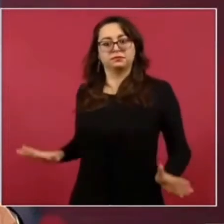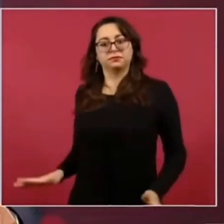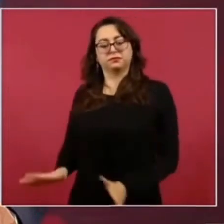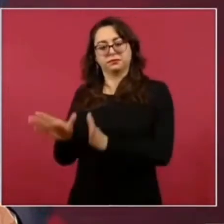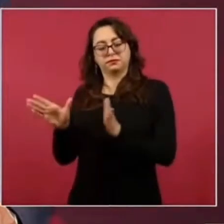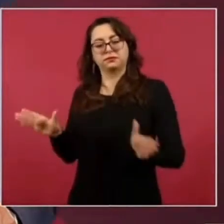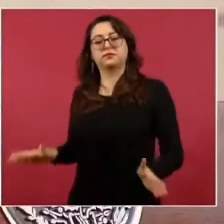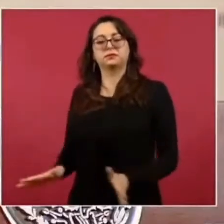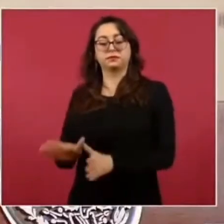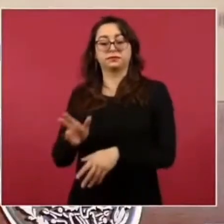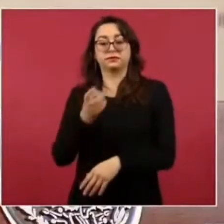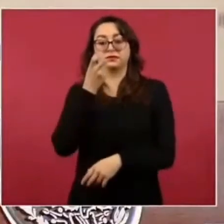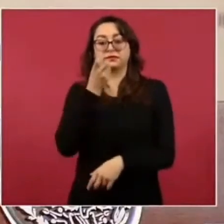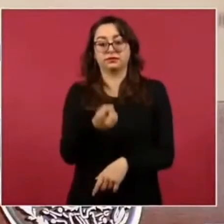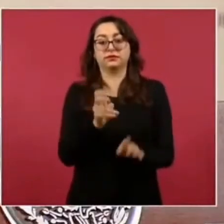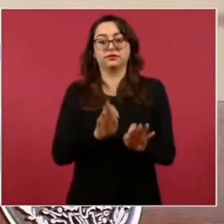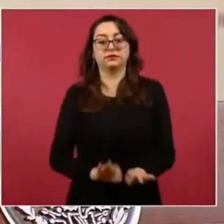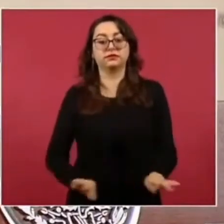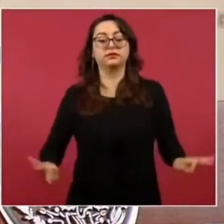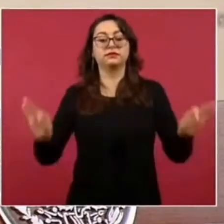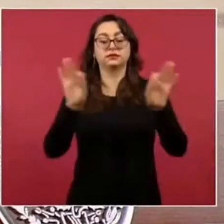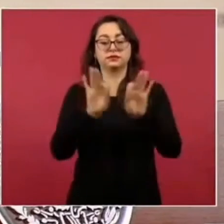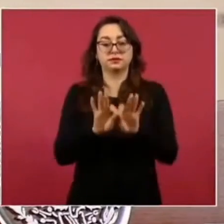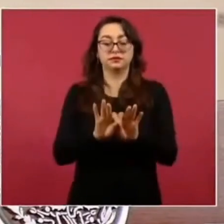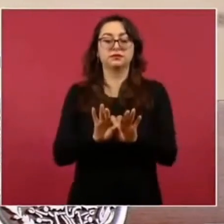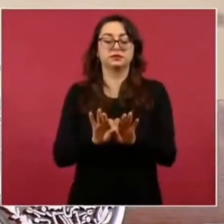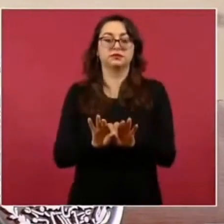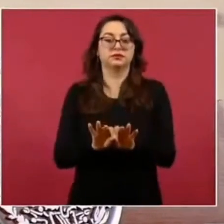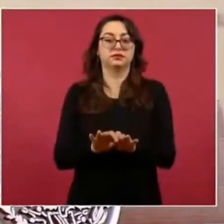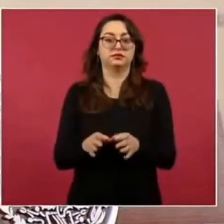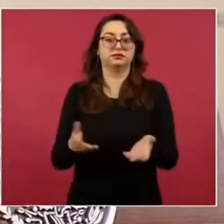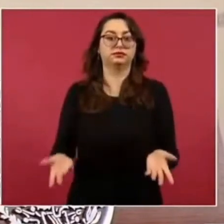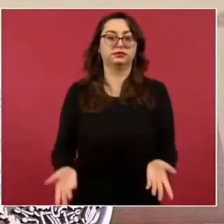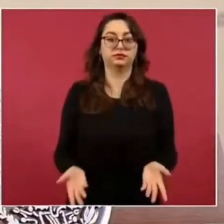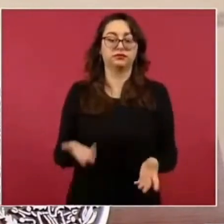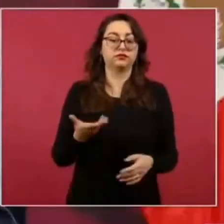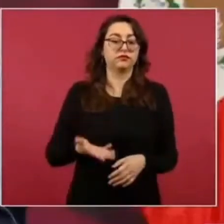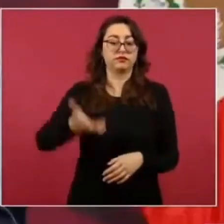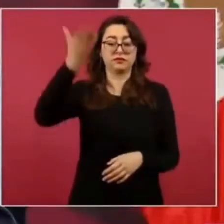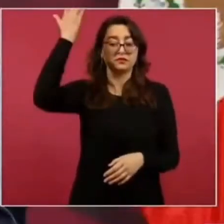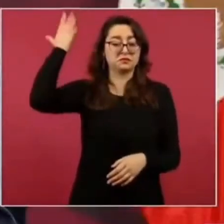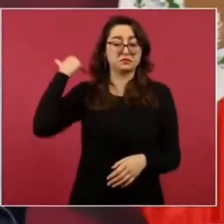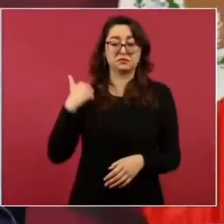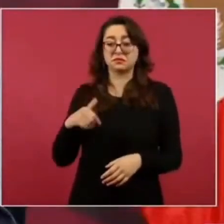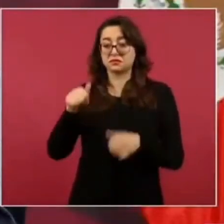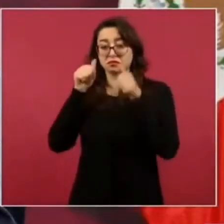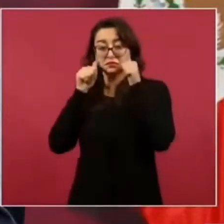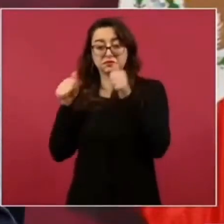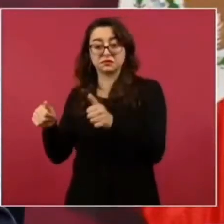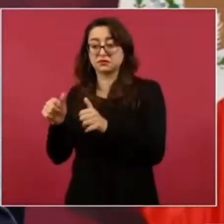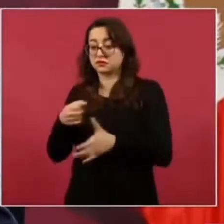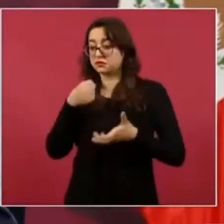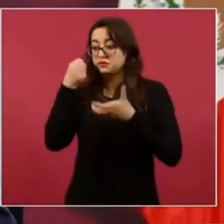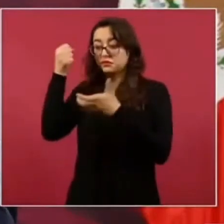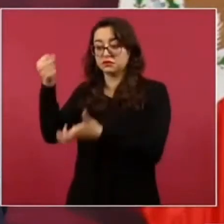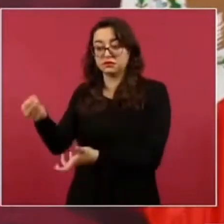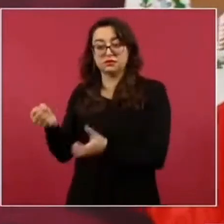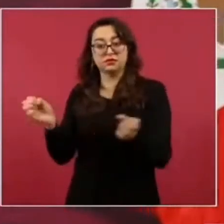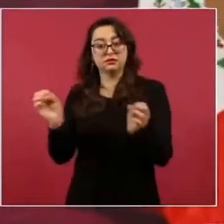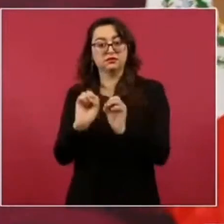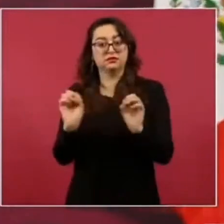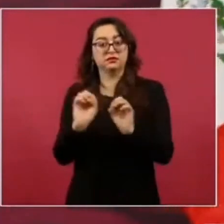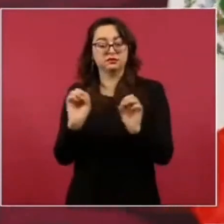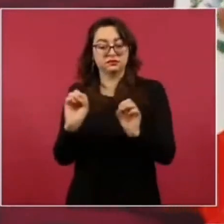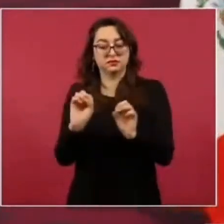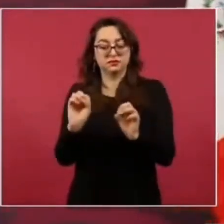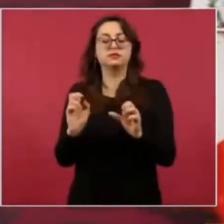porque nunca se había invertido tanto en el sur-sureste como ahora. Y esto